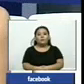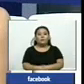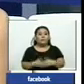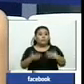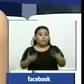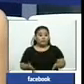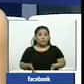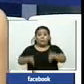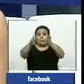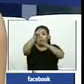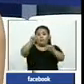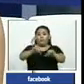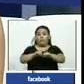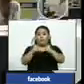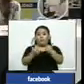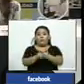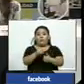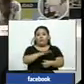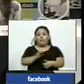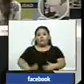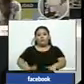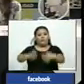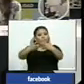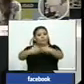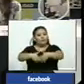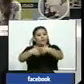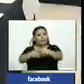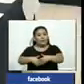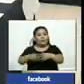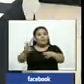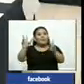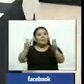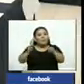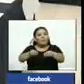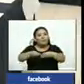La Asociación Salvadoreña de la Industria del Plástico